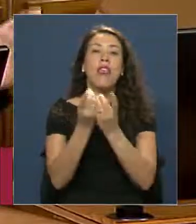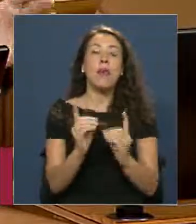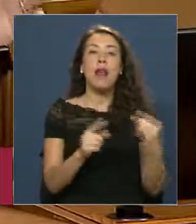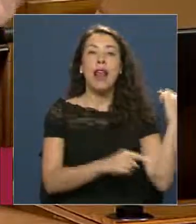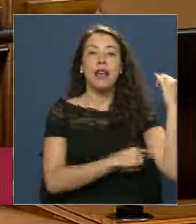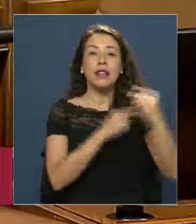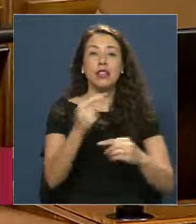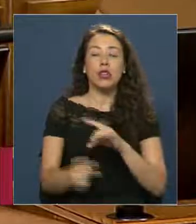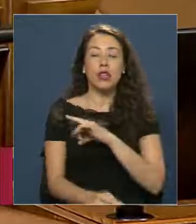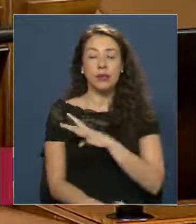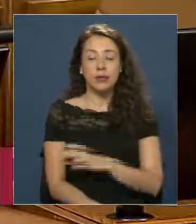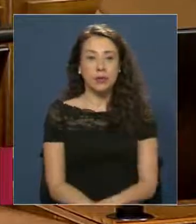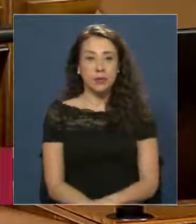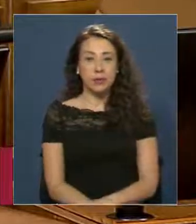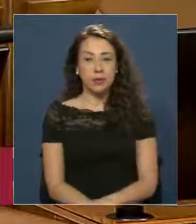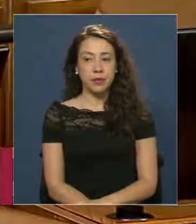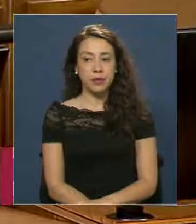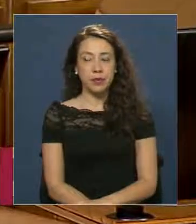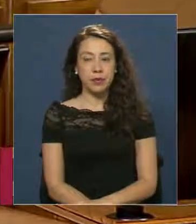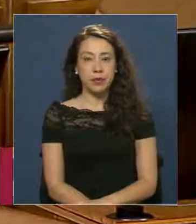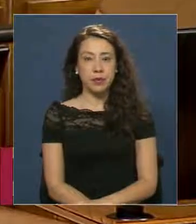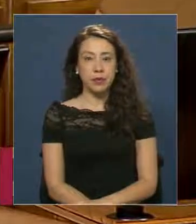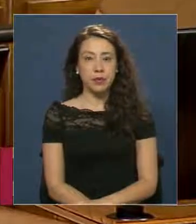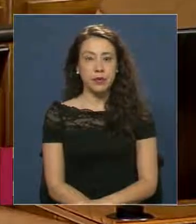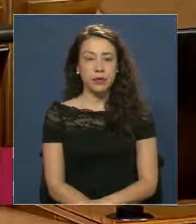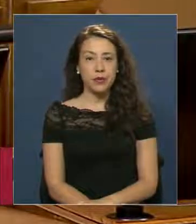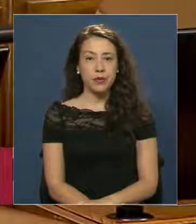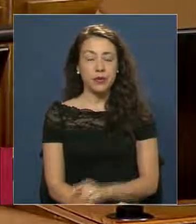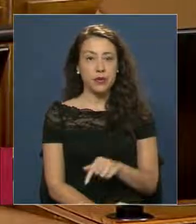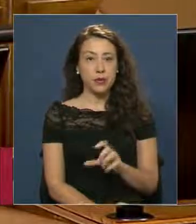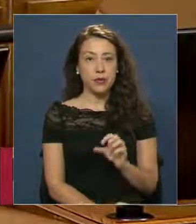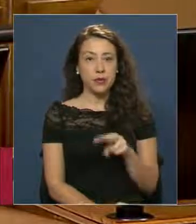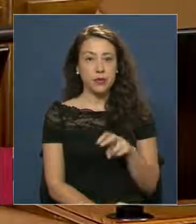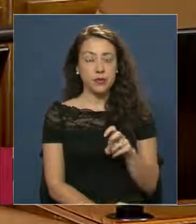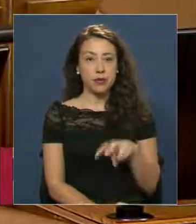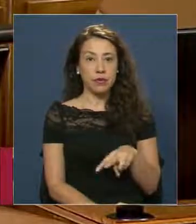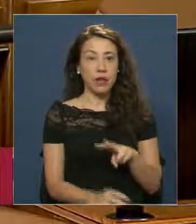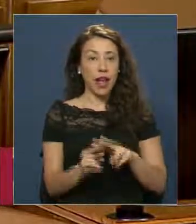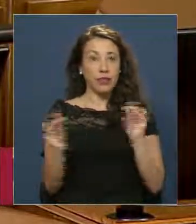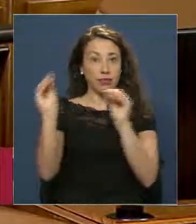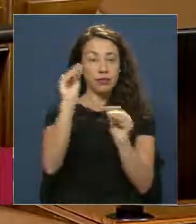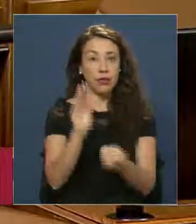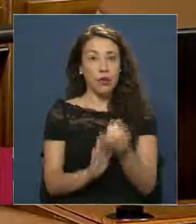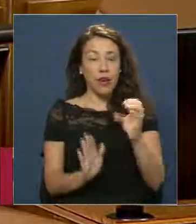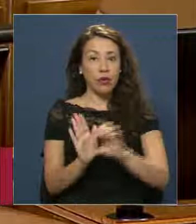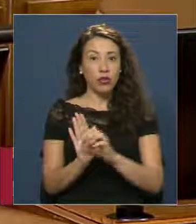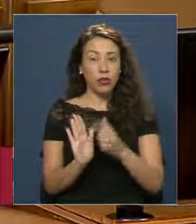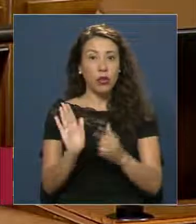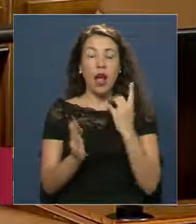Chile. Esa convención constitucional